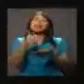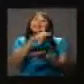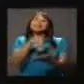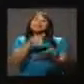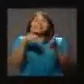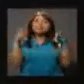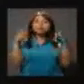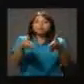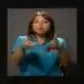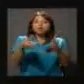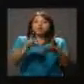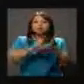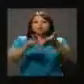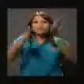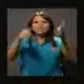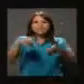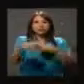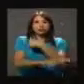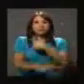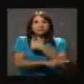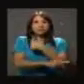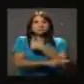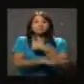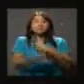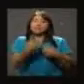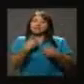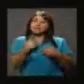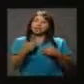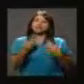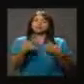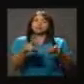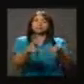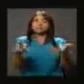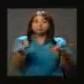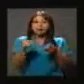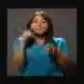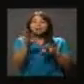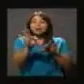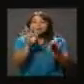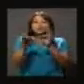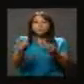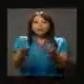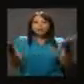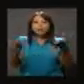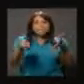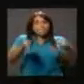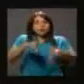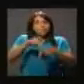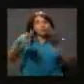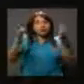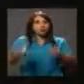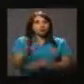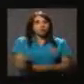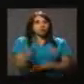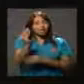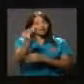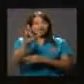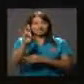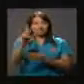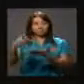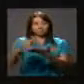neurálgico del partido político ocupando cargos de elección popular profesionales jóvenes y gente con oficio joven en las 7 provincias